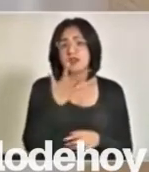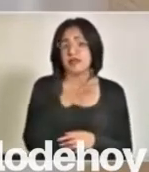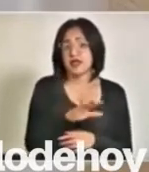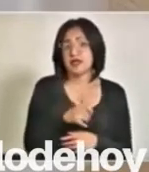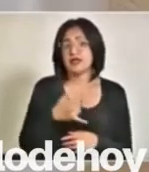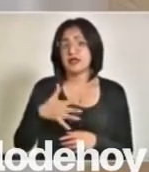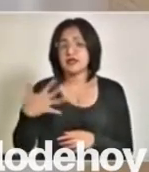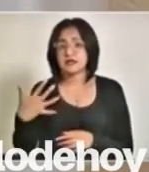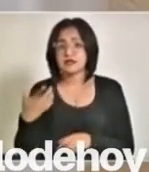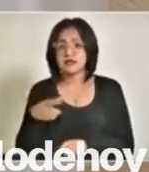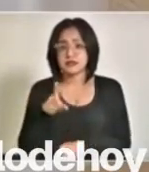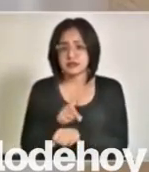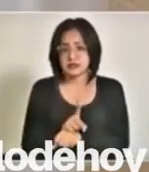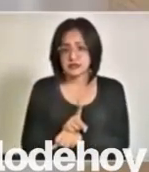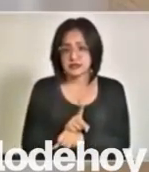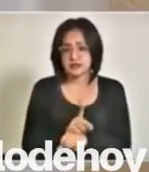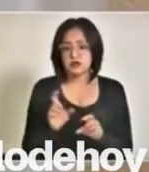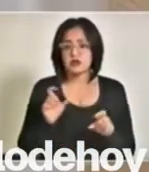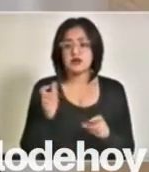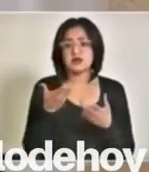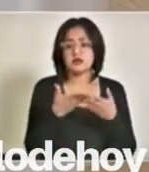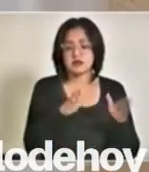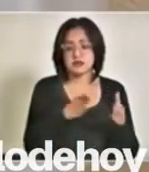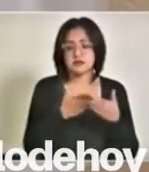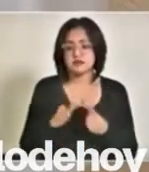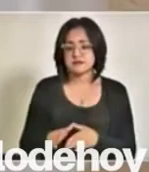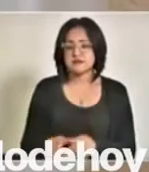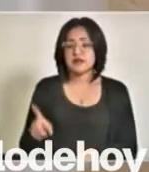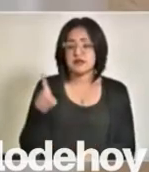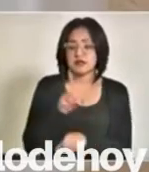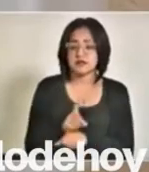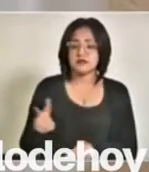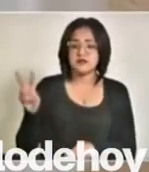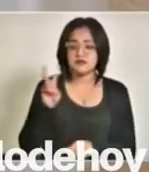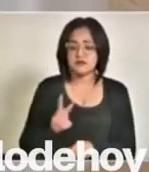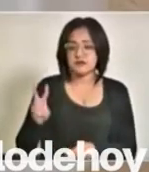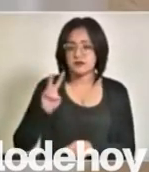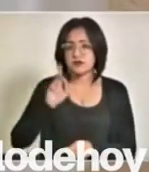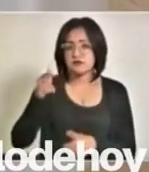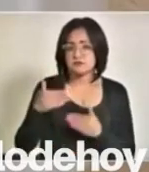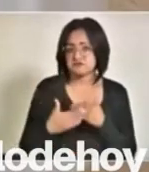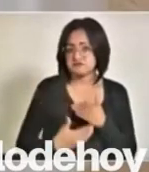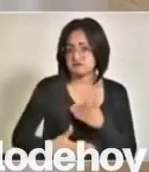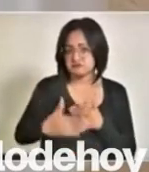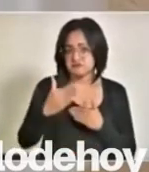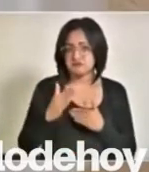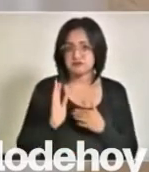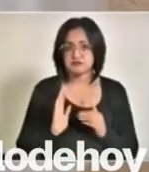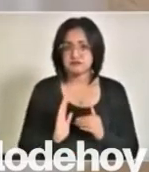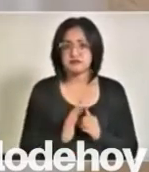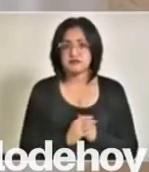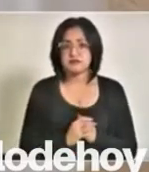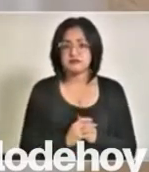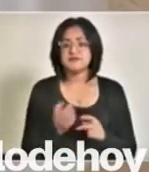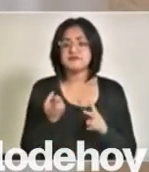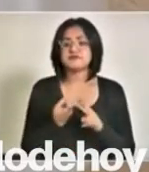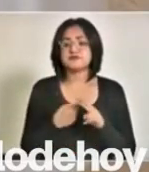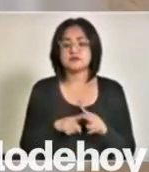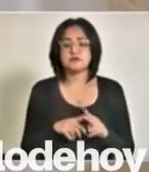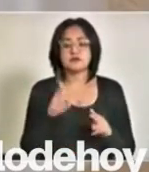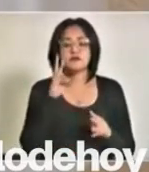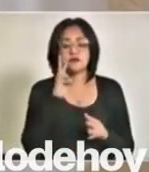15 días de la apertura es decir del día viernes en adelante vamos a empezar a